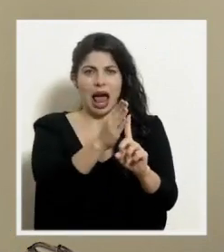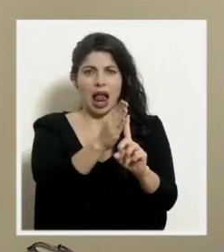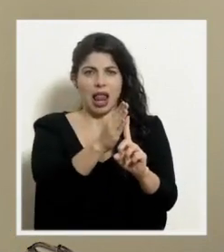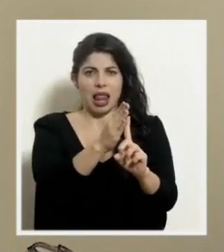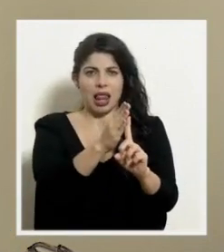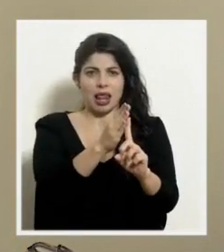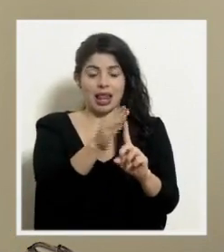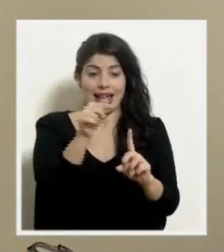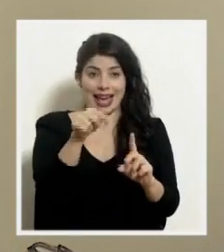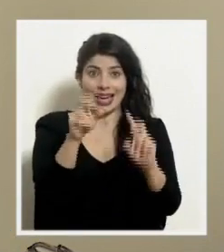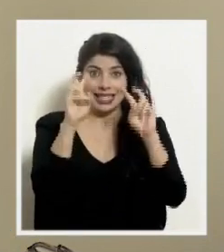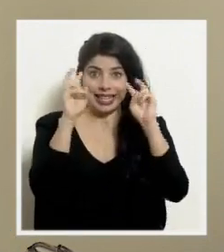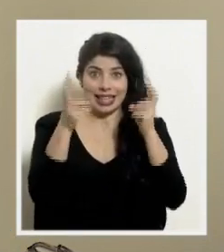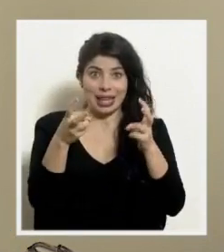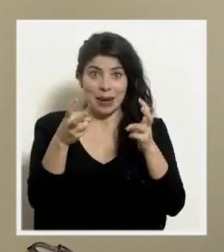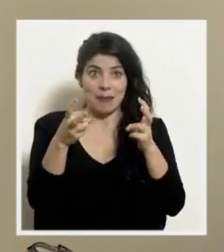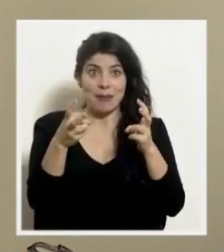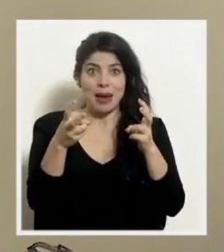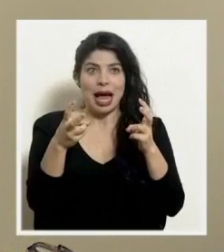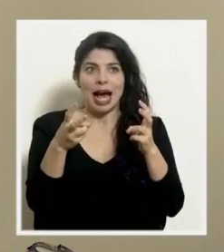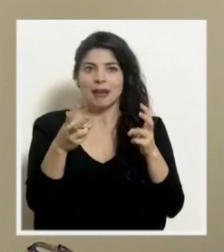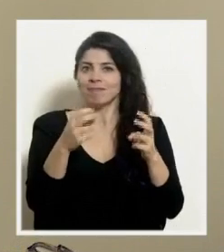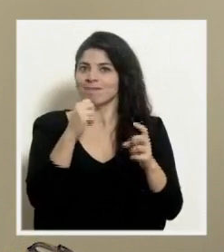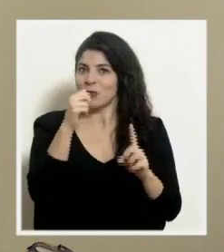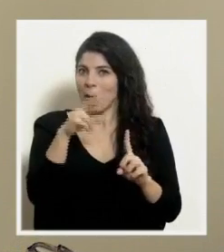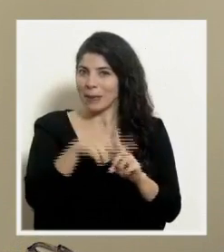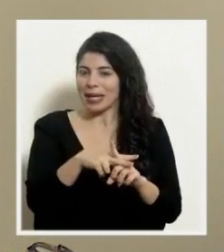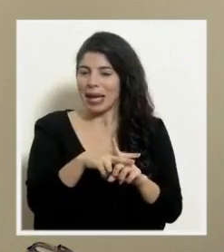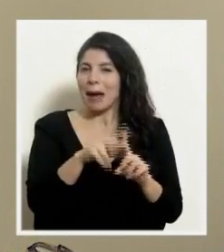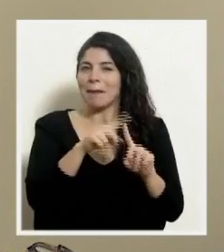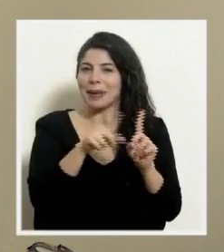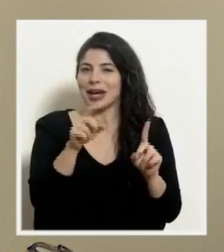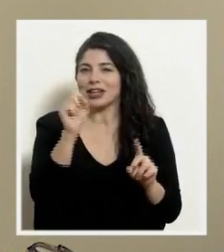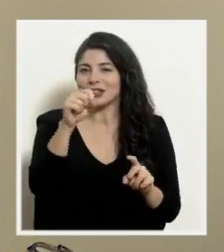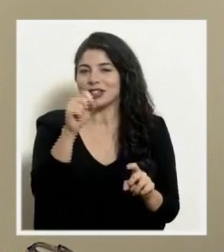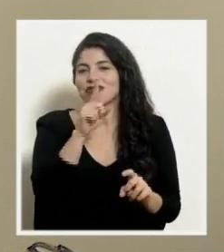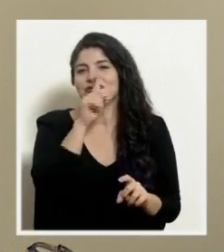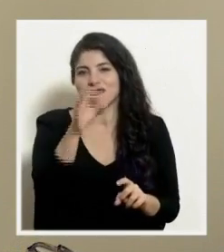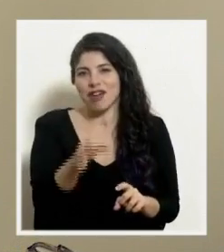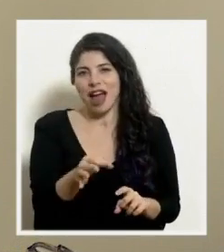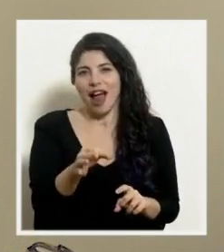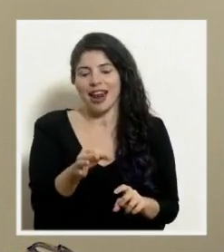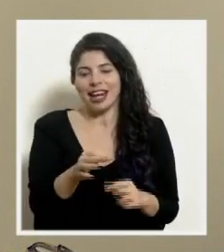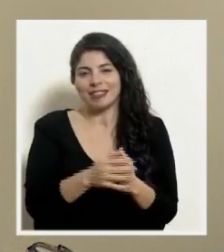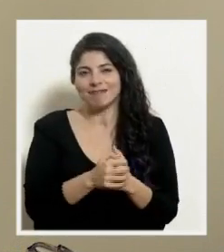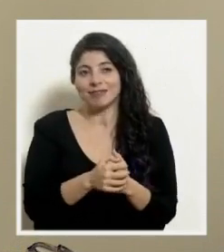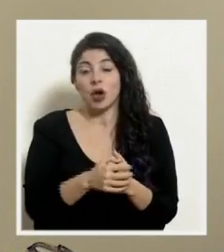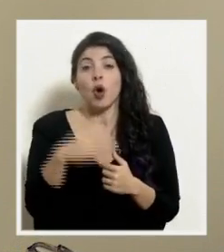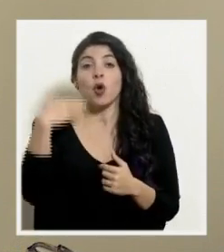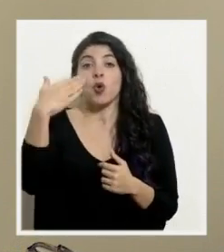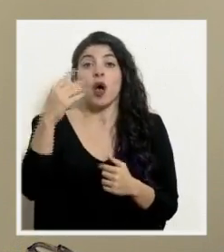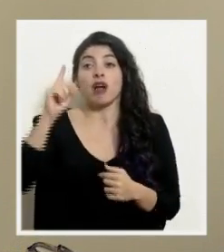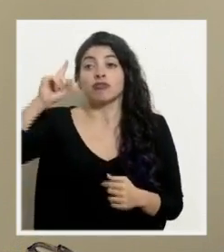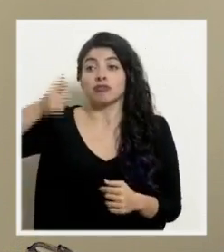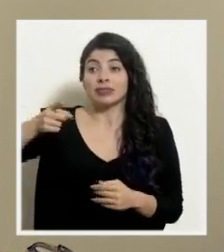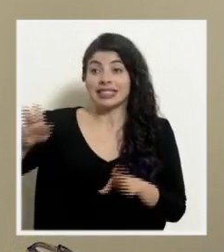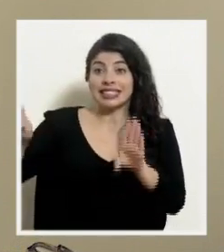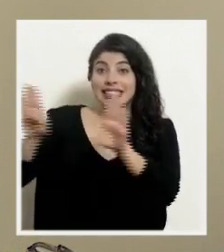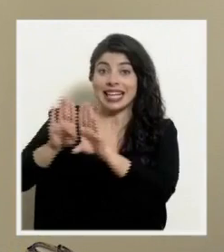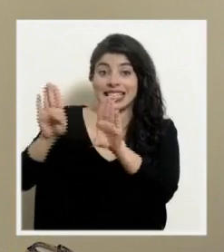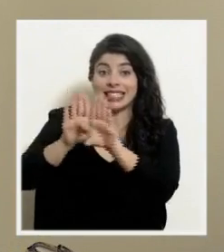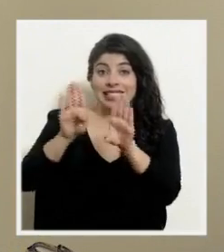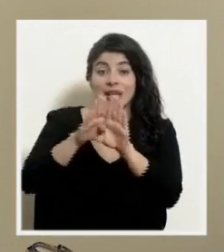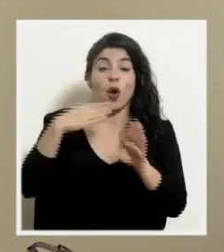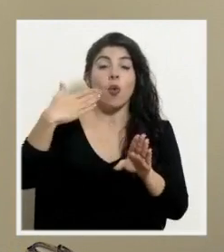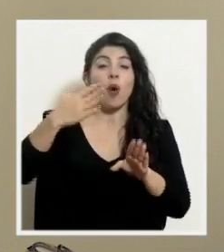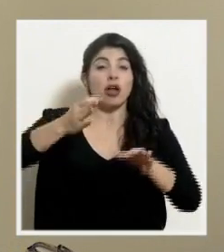digamos en este caso, técnicamente no aplica, pero sí fue una realidad que al cerrar, cuando se